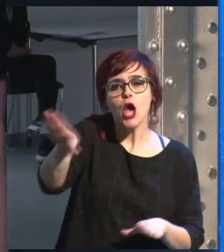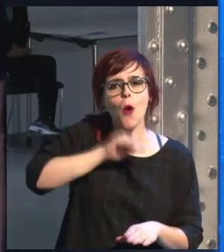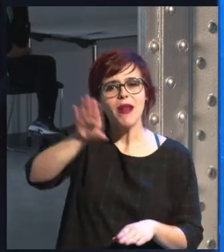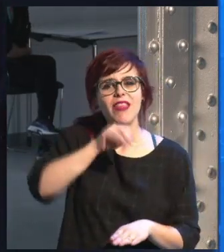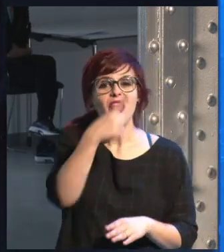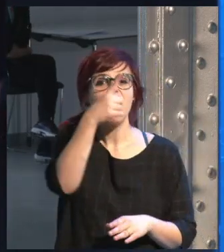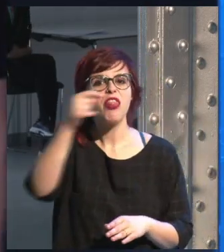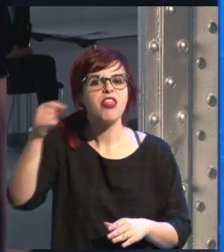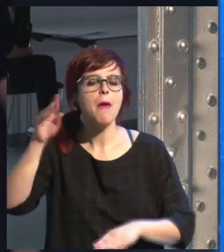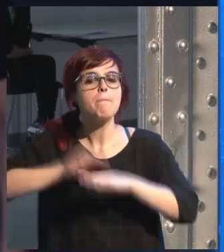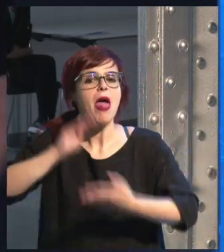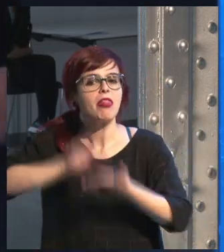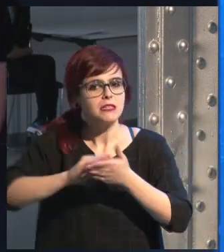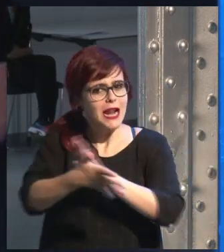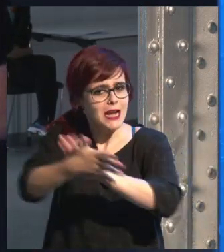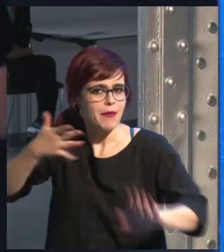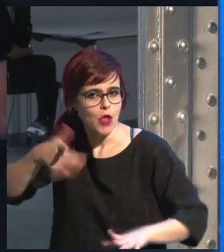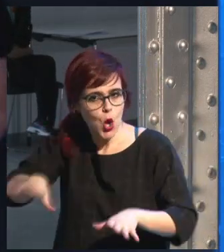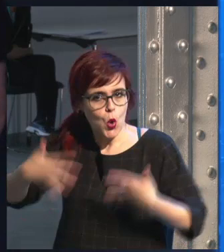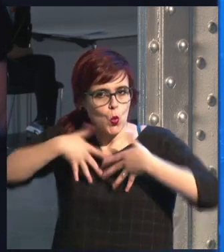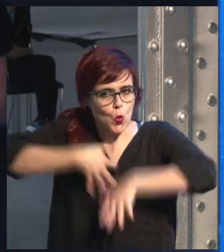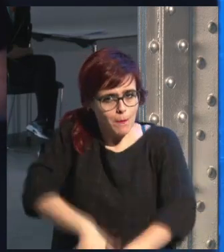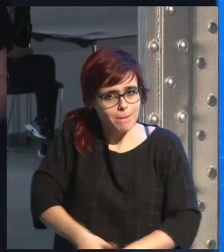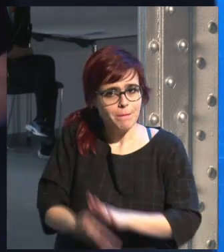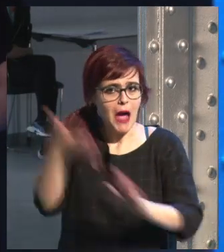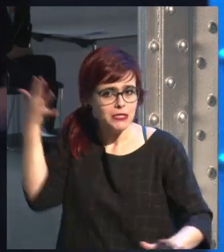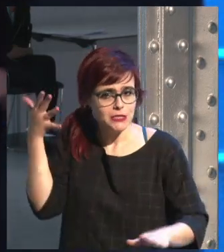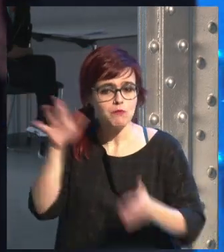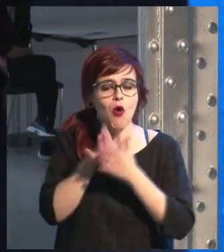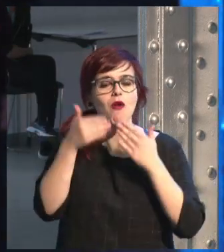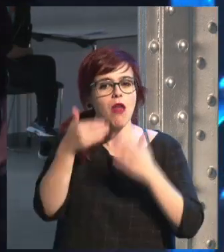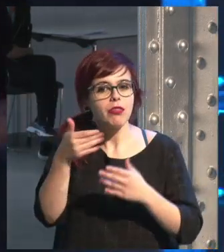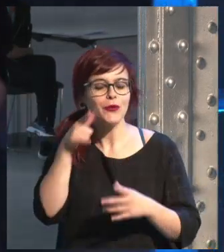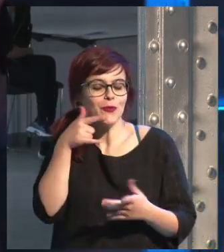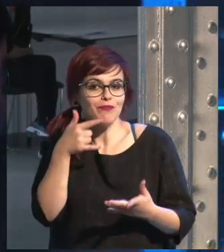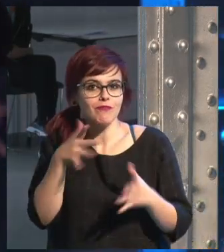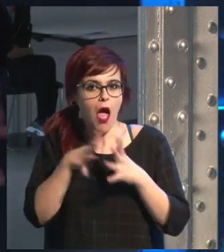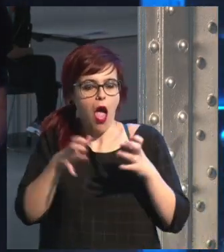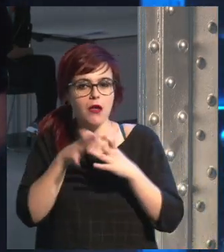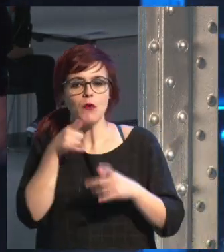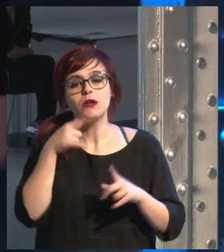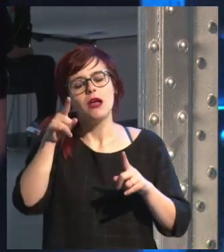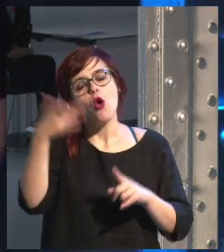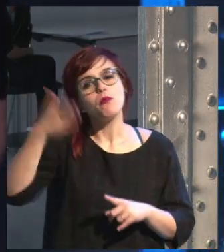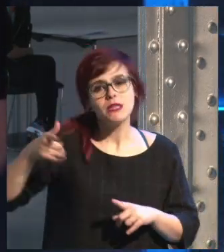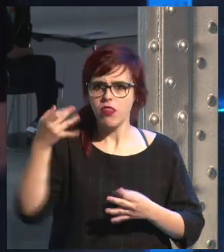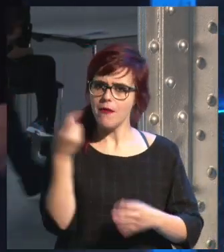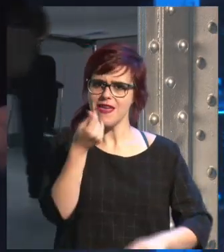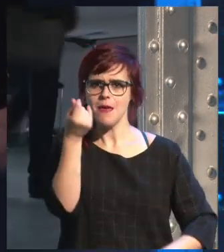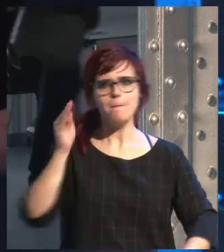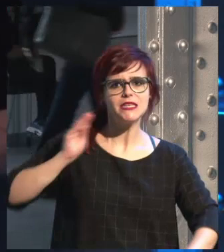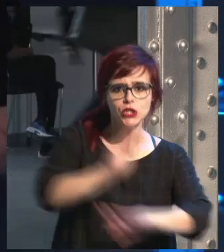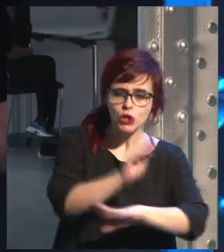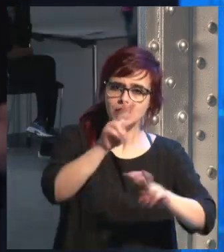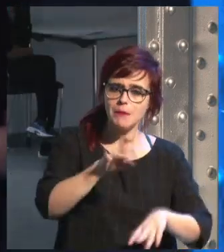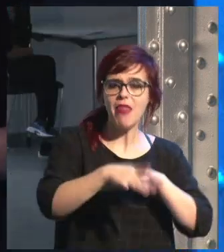luego, además, permite reducir costes, porque aunque en un principio hay que realizar una inversión, lógicamente, en equipos, en desarrollo de software, pero eso luego es